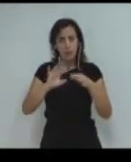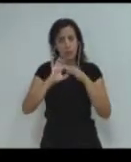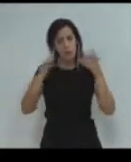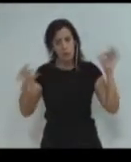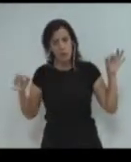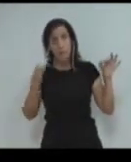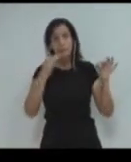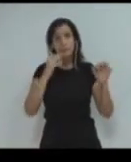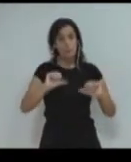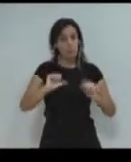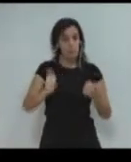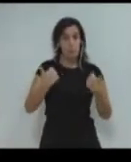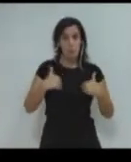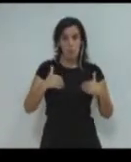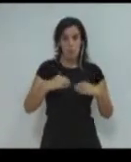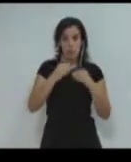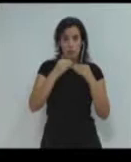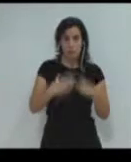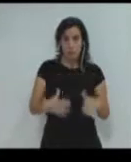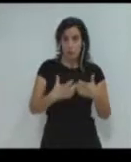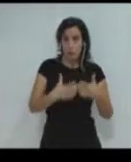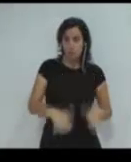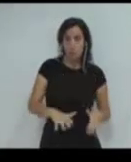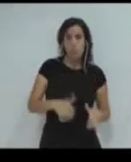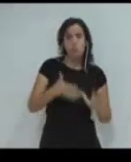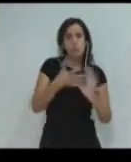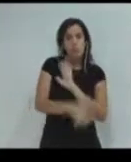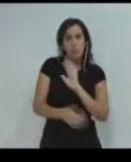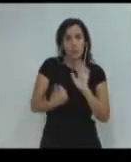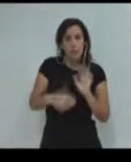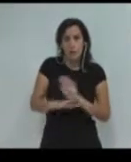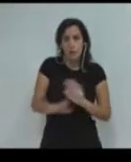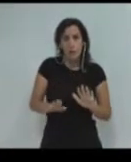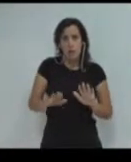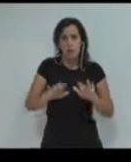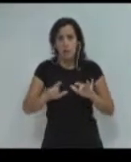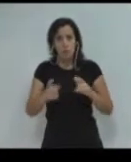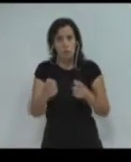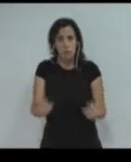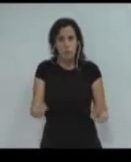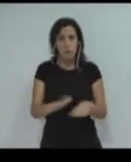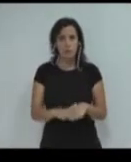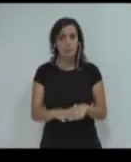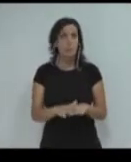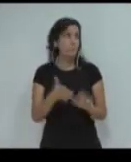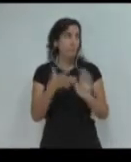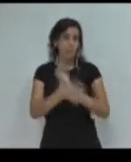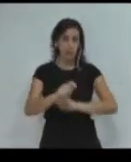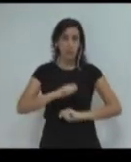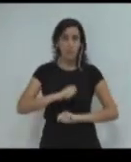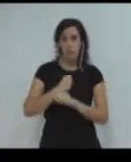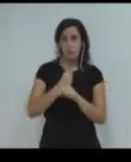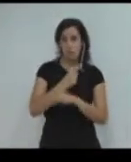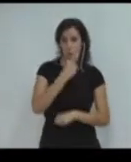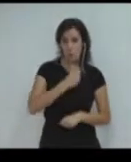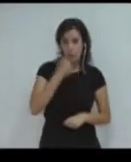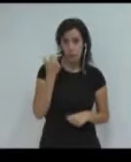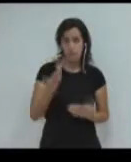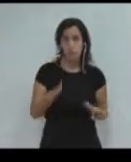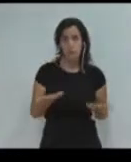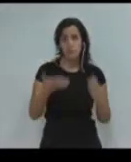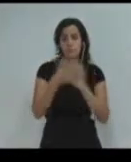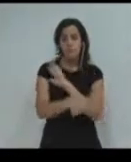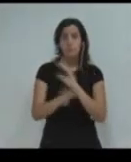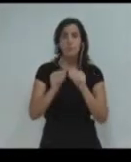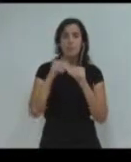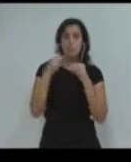desde el principio, eso estaría hecho automáticamente. Te facilitaría el trabajo a ti. También. Con lo cual, el hacer un